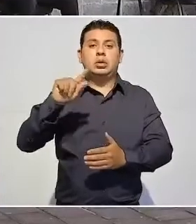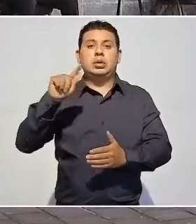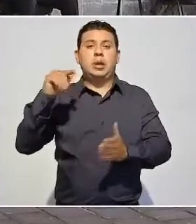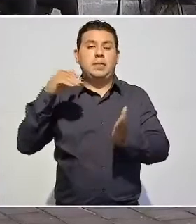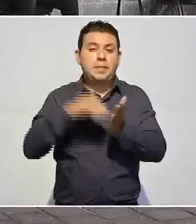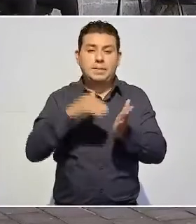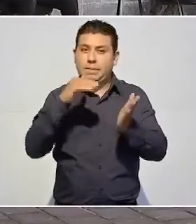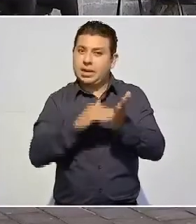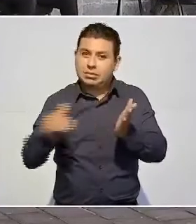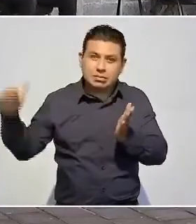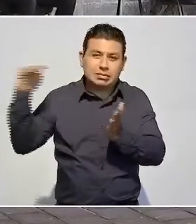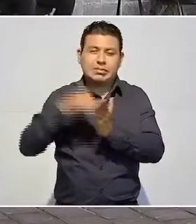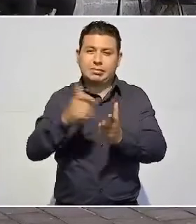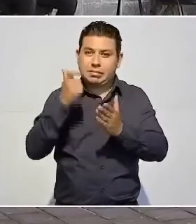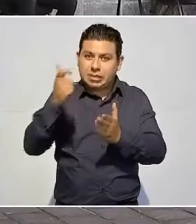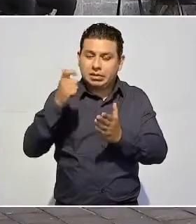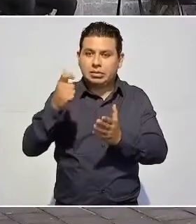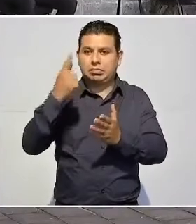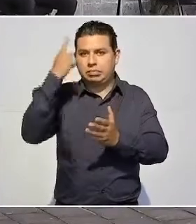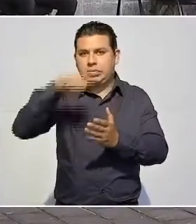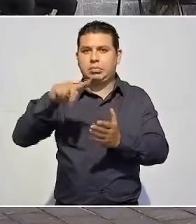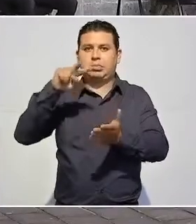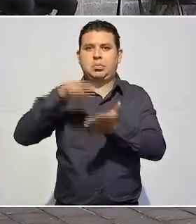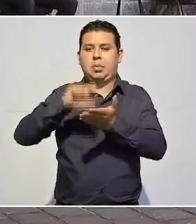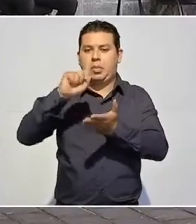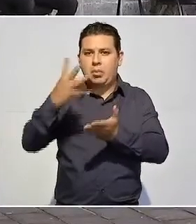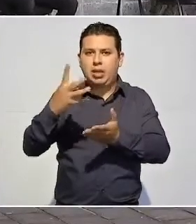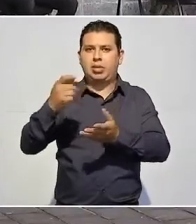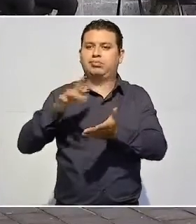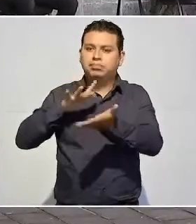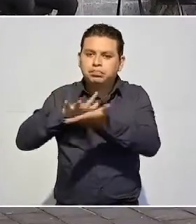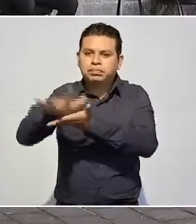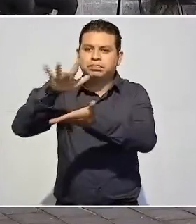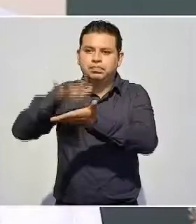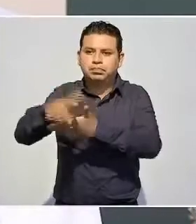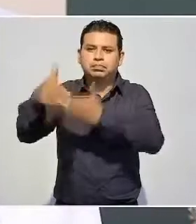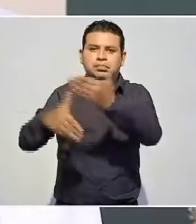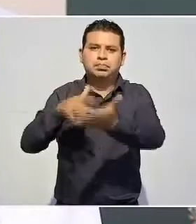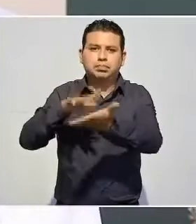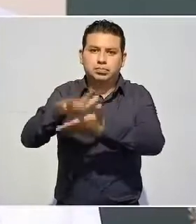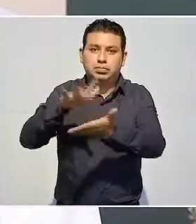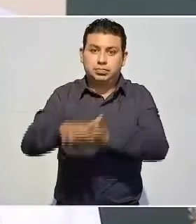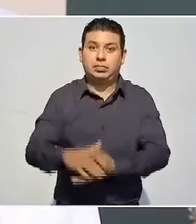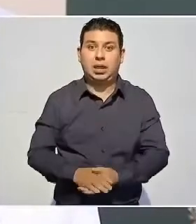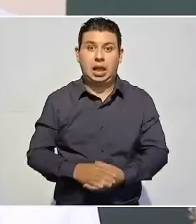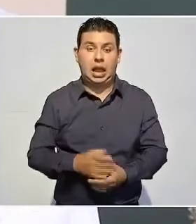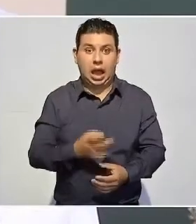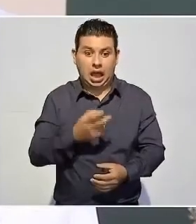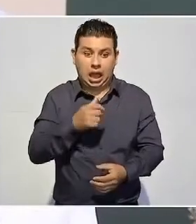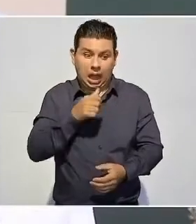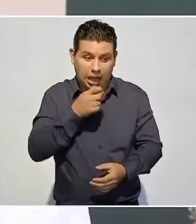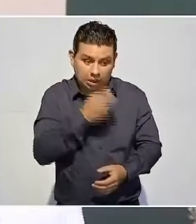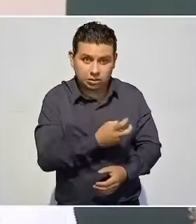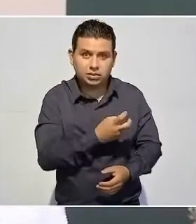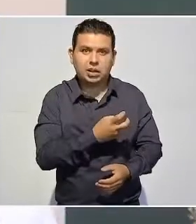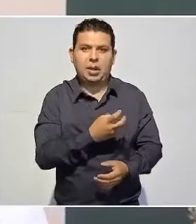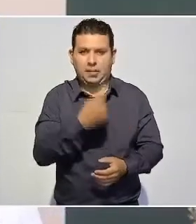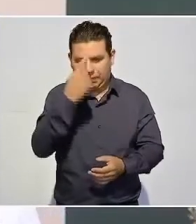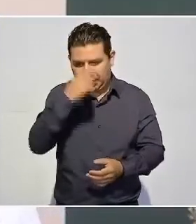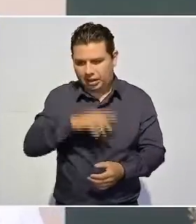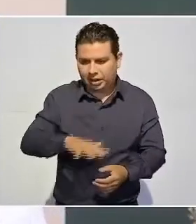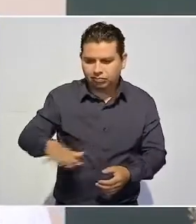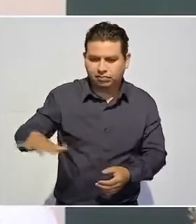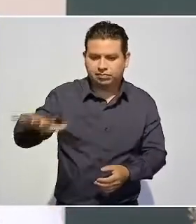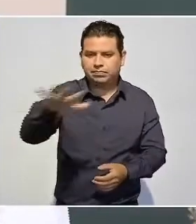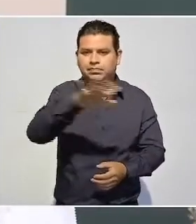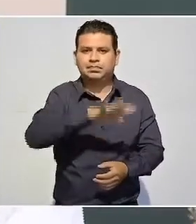370,000 millones de pesos en 2024. De esta manera se